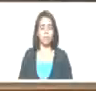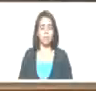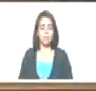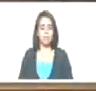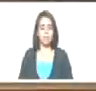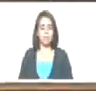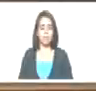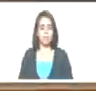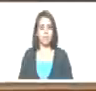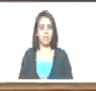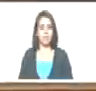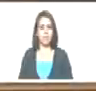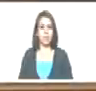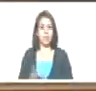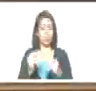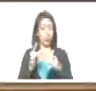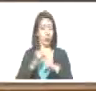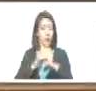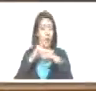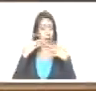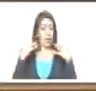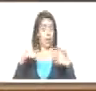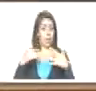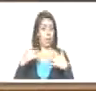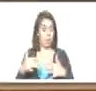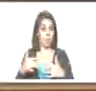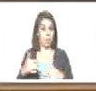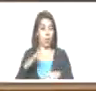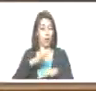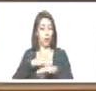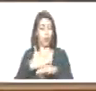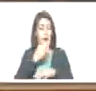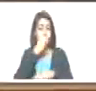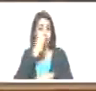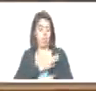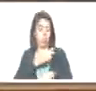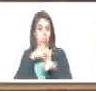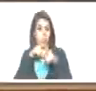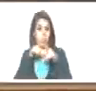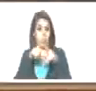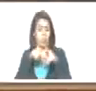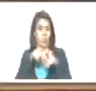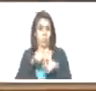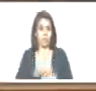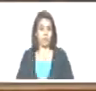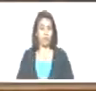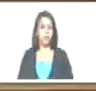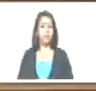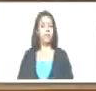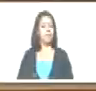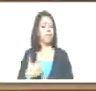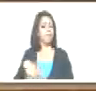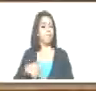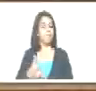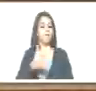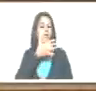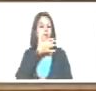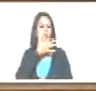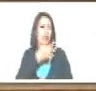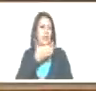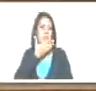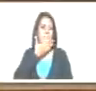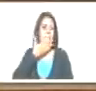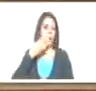Es mucho más grave porque seguramente hubiera sido mucho más fácil